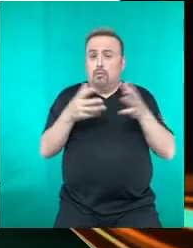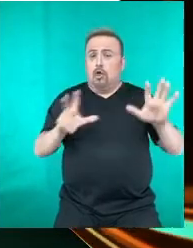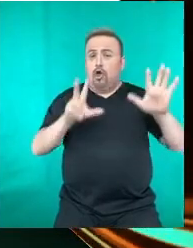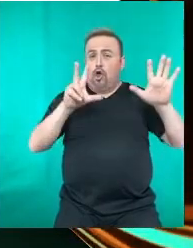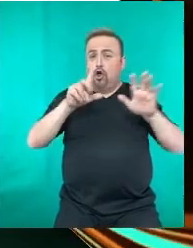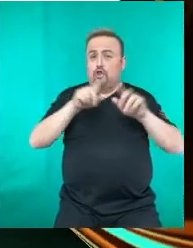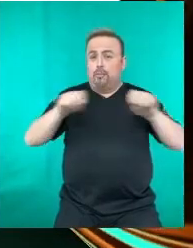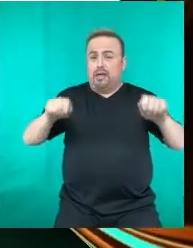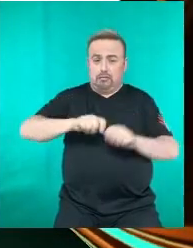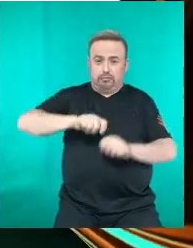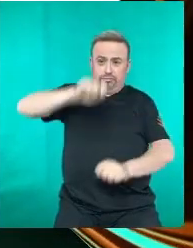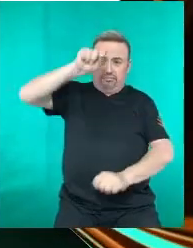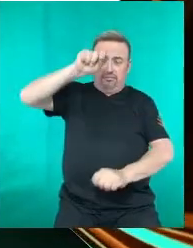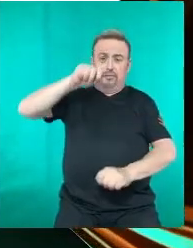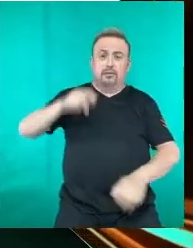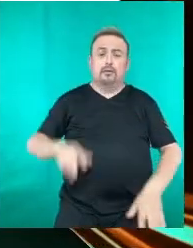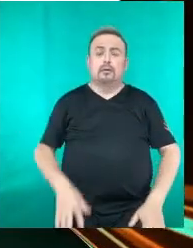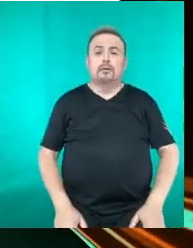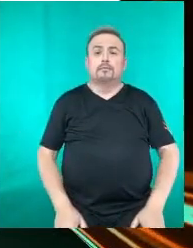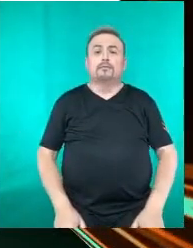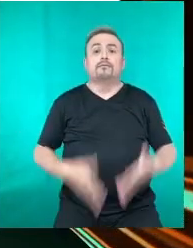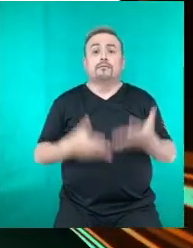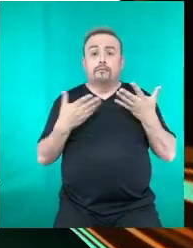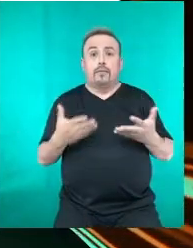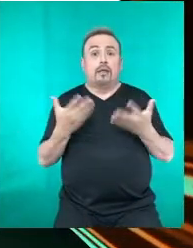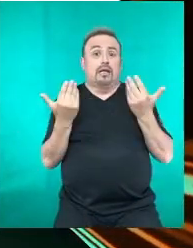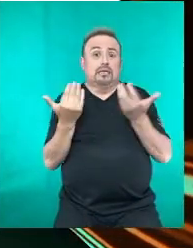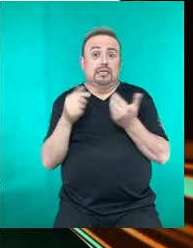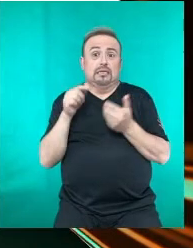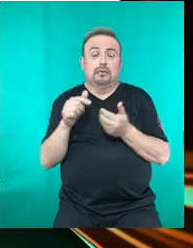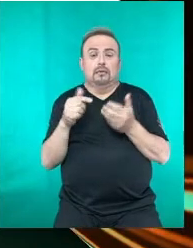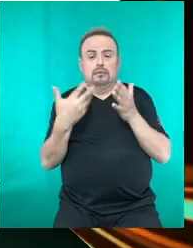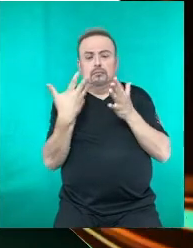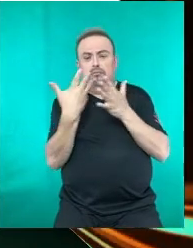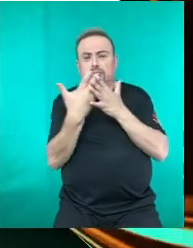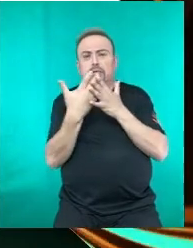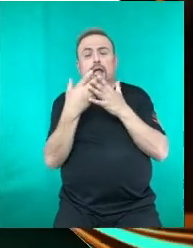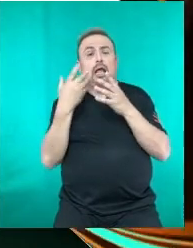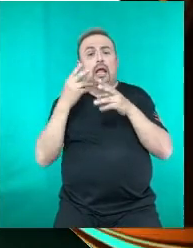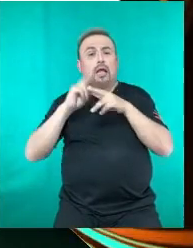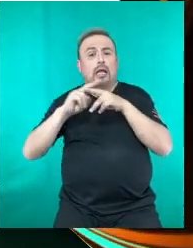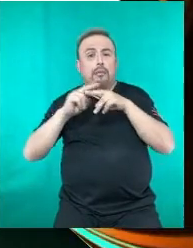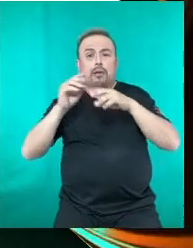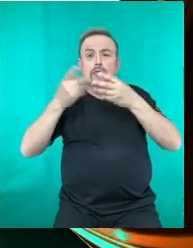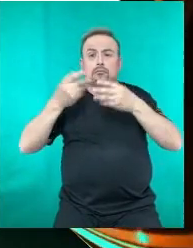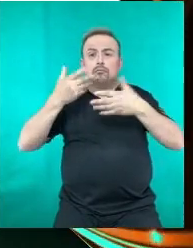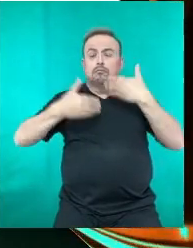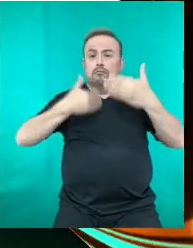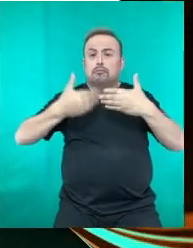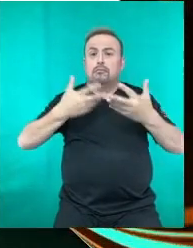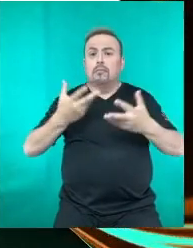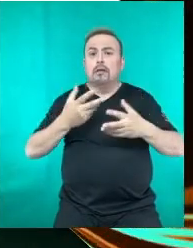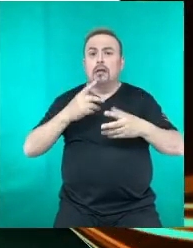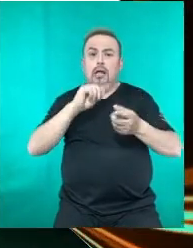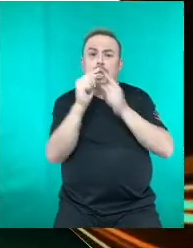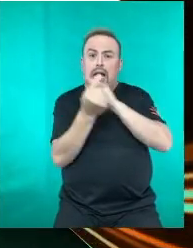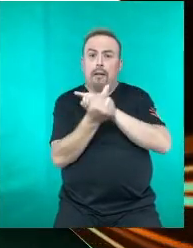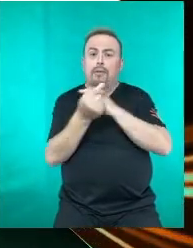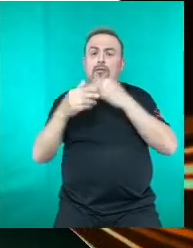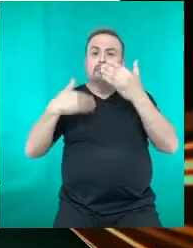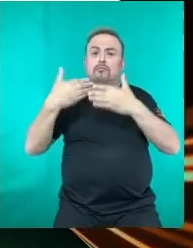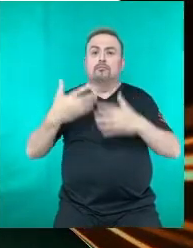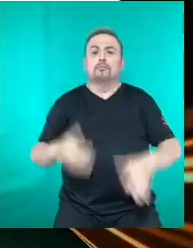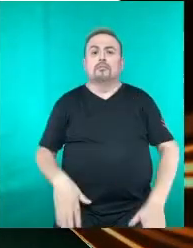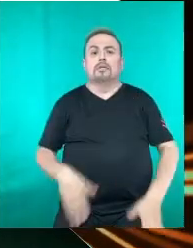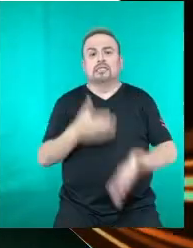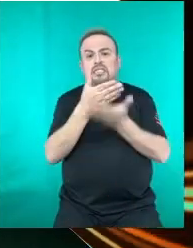metros. Entonces también se requieren equipamiento para poder quitar,